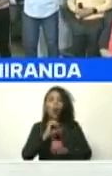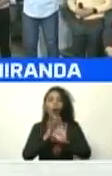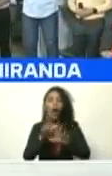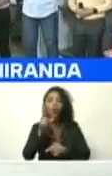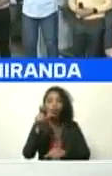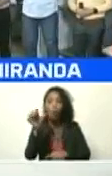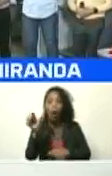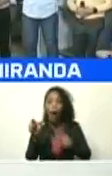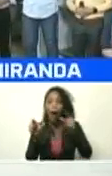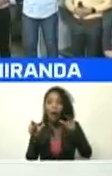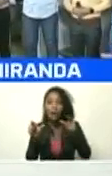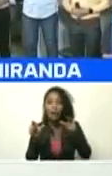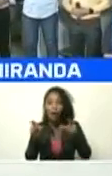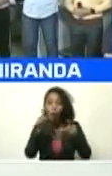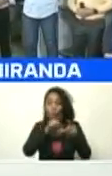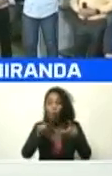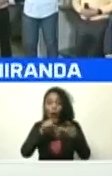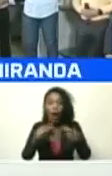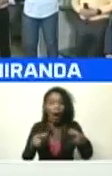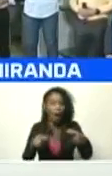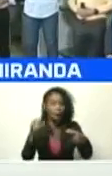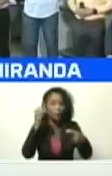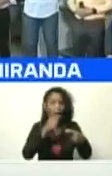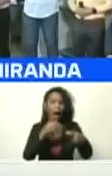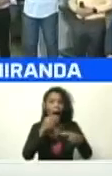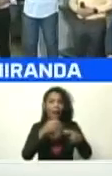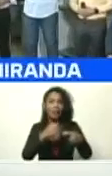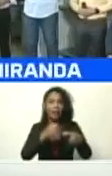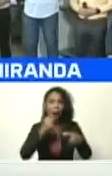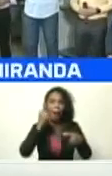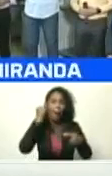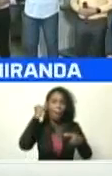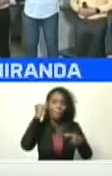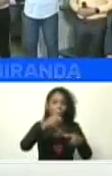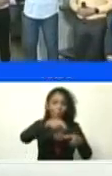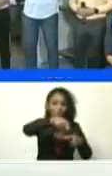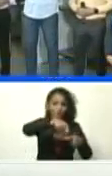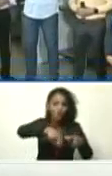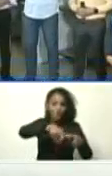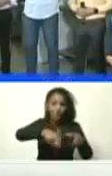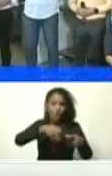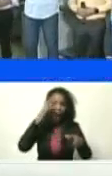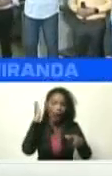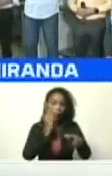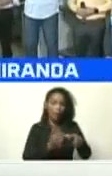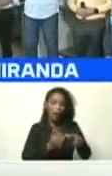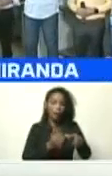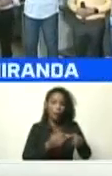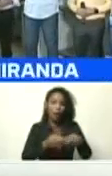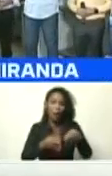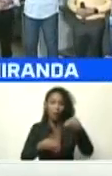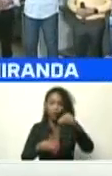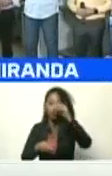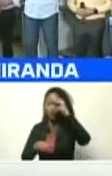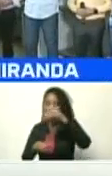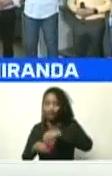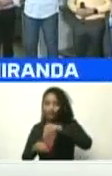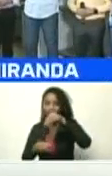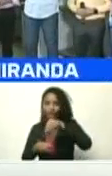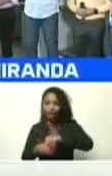agarras ese golfeado, le metes una puñalada, rum, lo picas por la mitad, lo mojas.